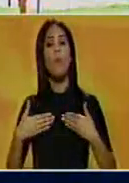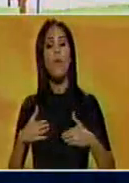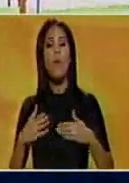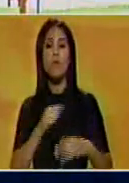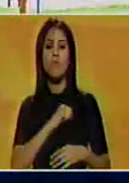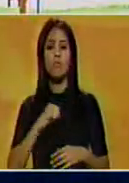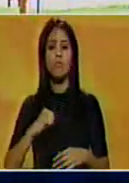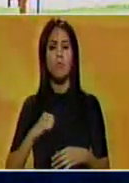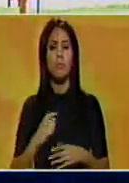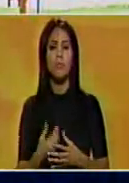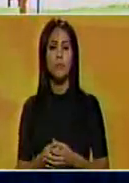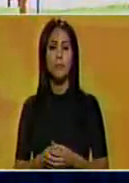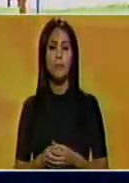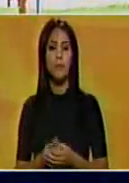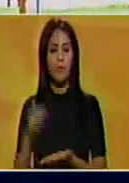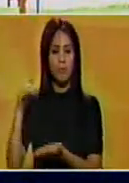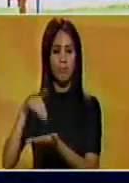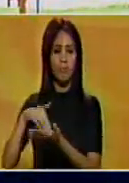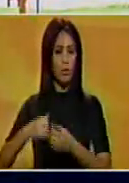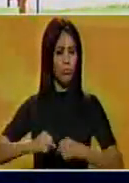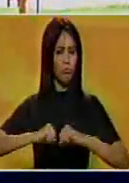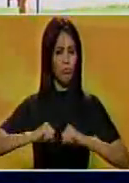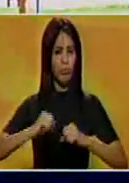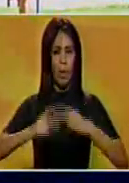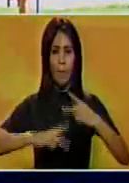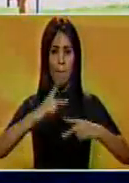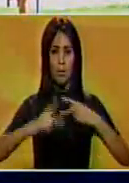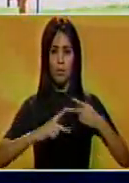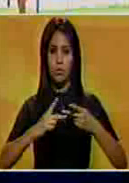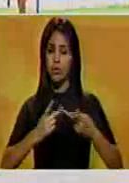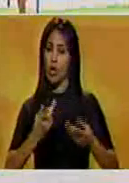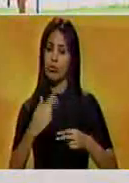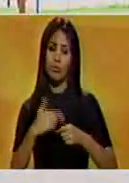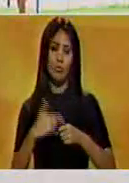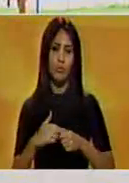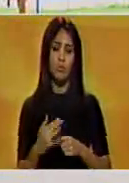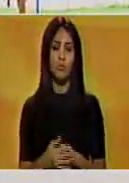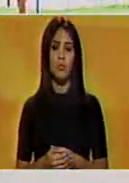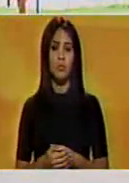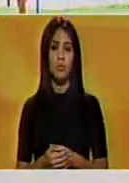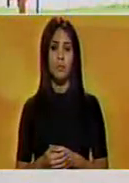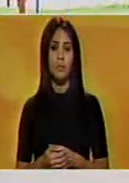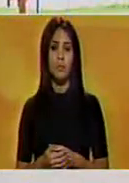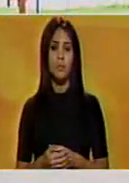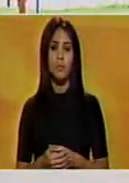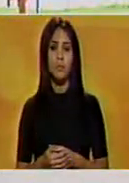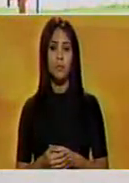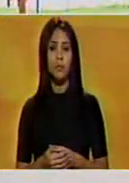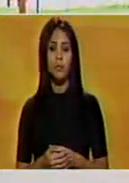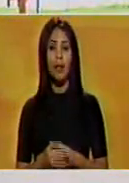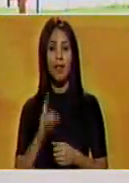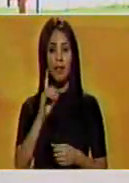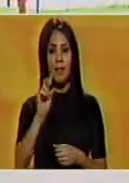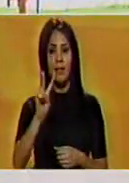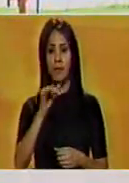posicionar esta entidad como una potencia productiva no petrolera. Desde los Valles del Tuy, Diana Vázquez, Noticiero Venevisión.